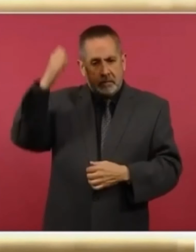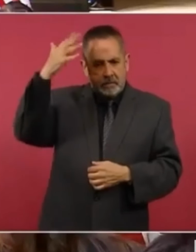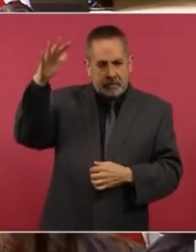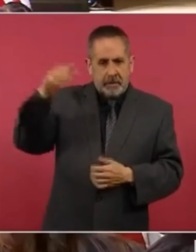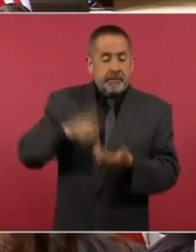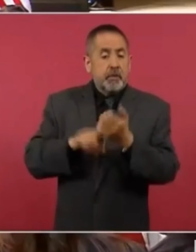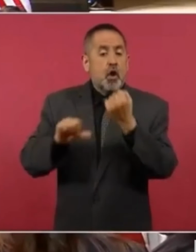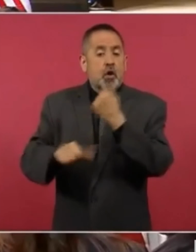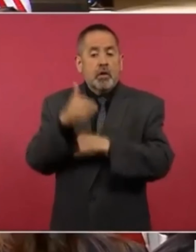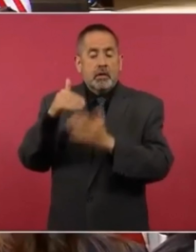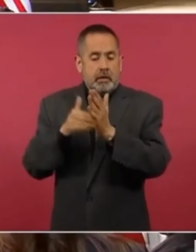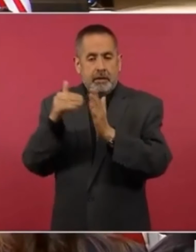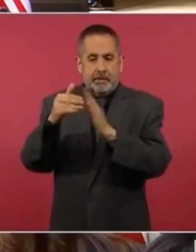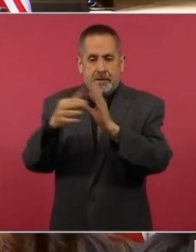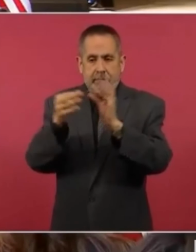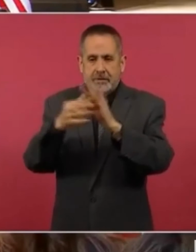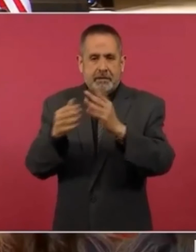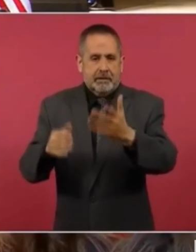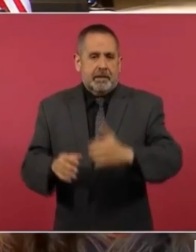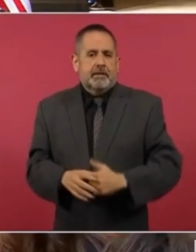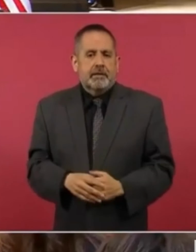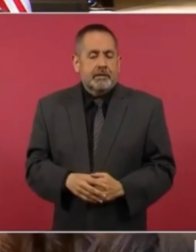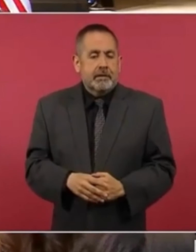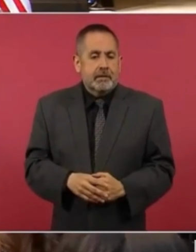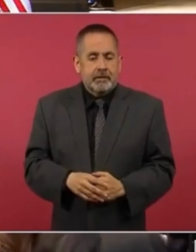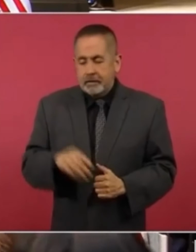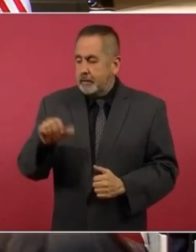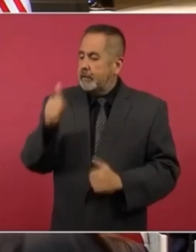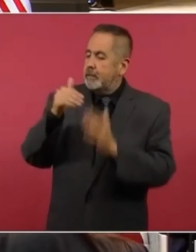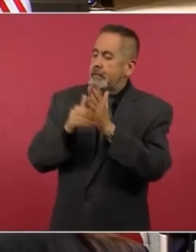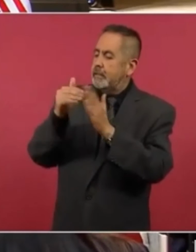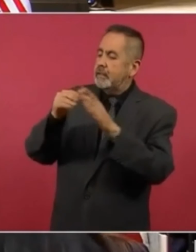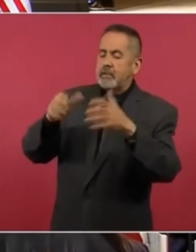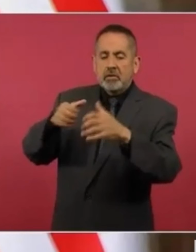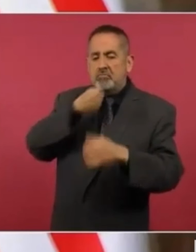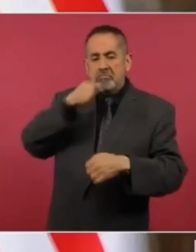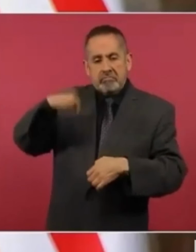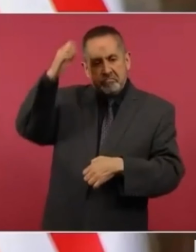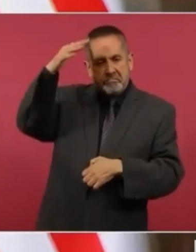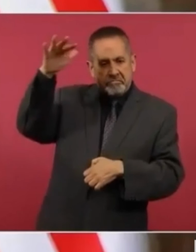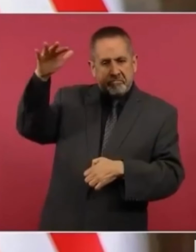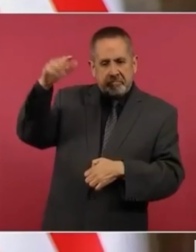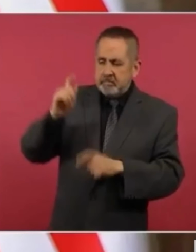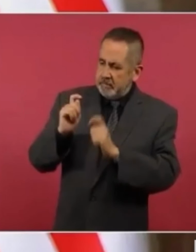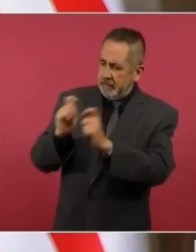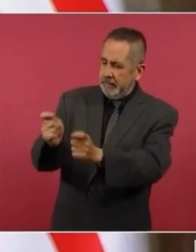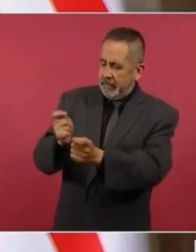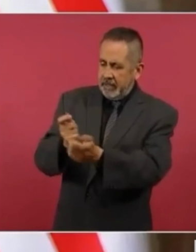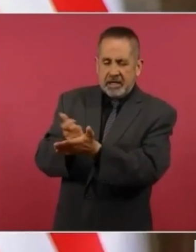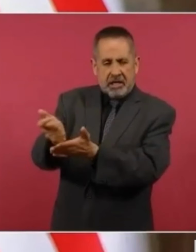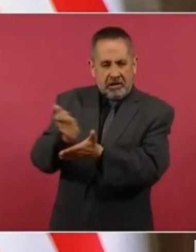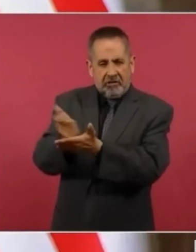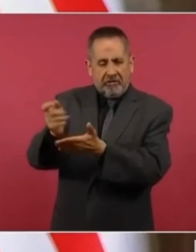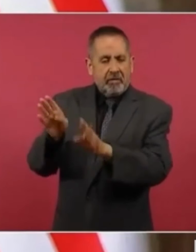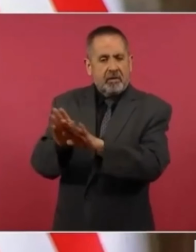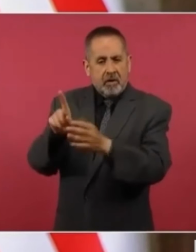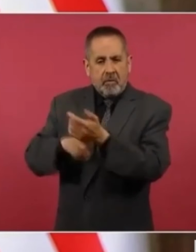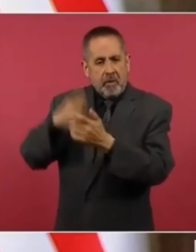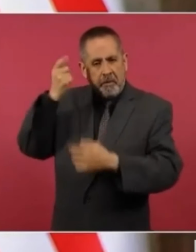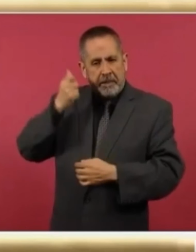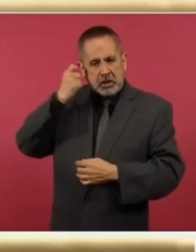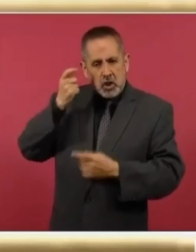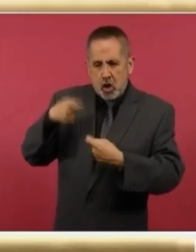11 millones de adultos mayores reciben una